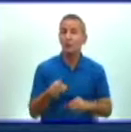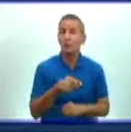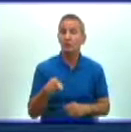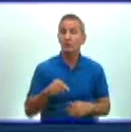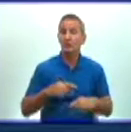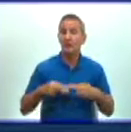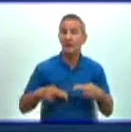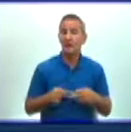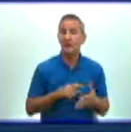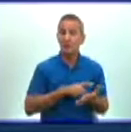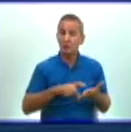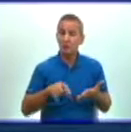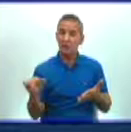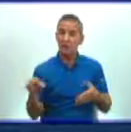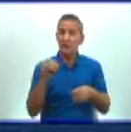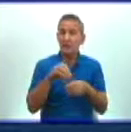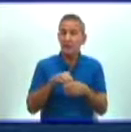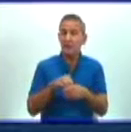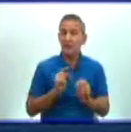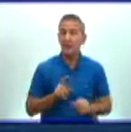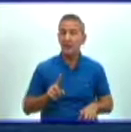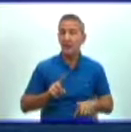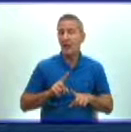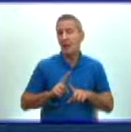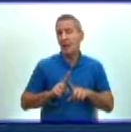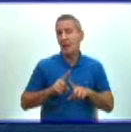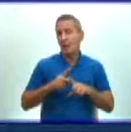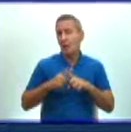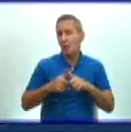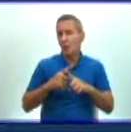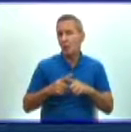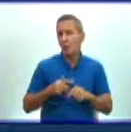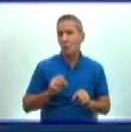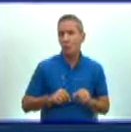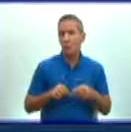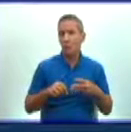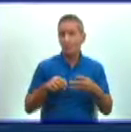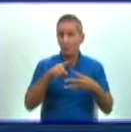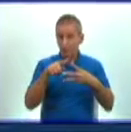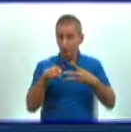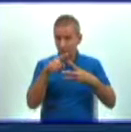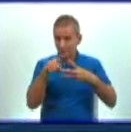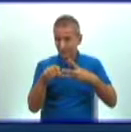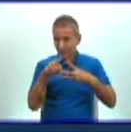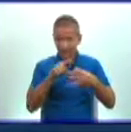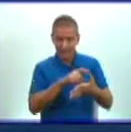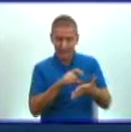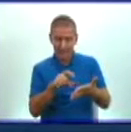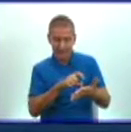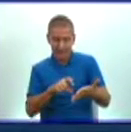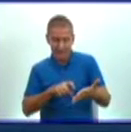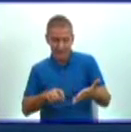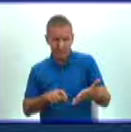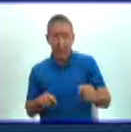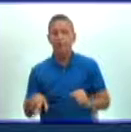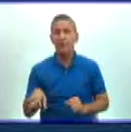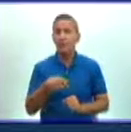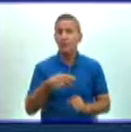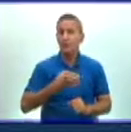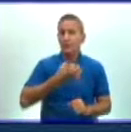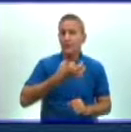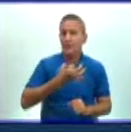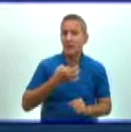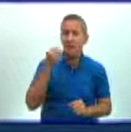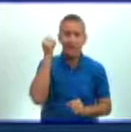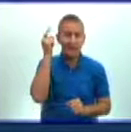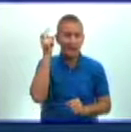que está integrado por tres párrafos y usted plantea su